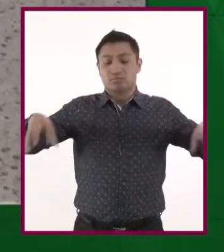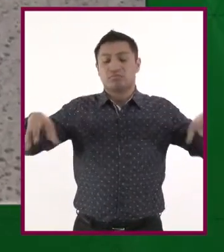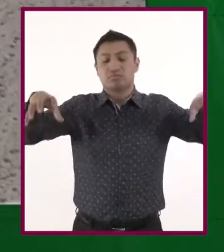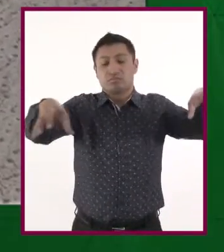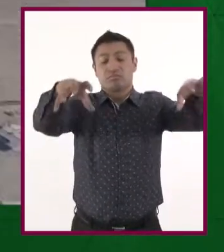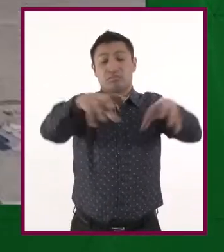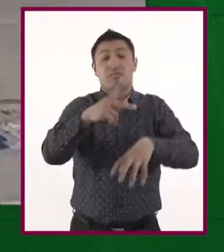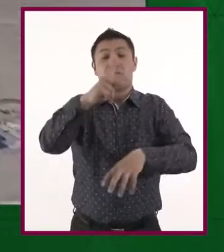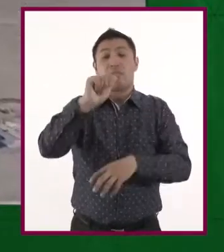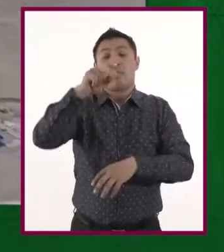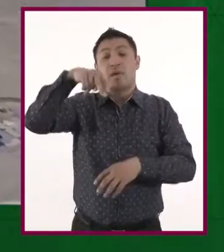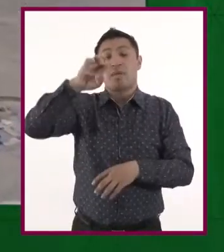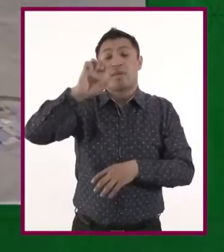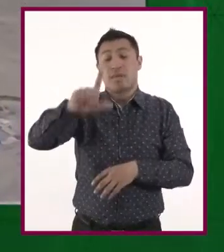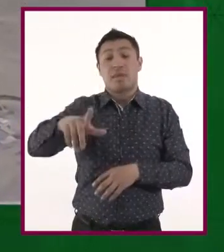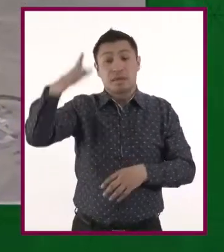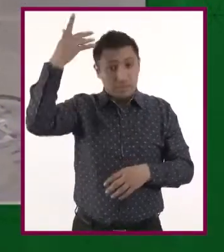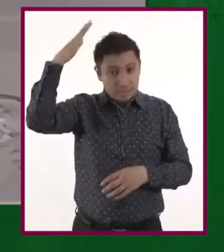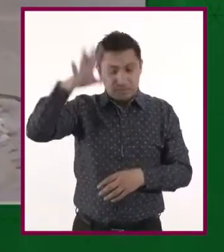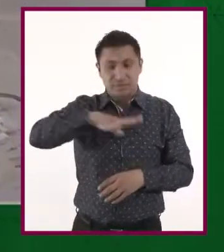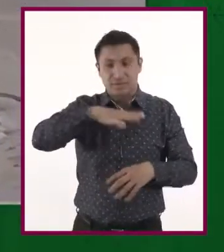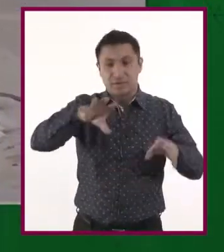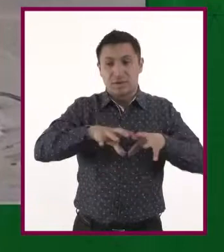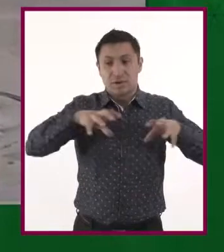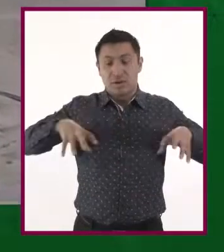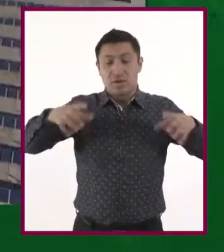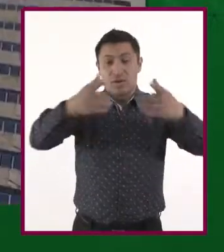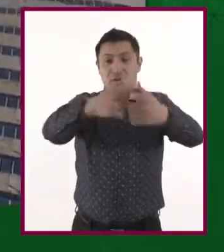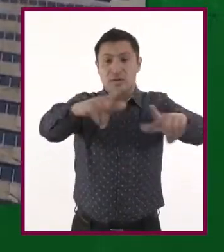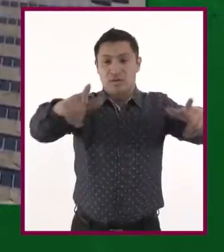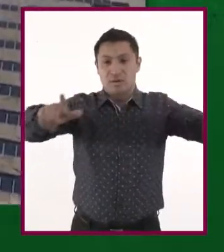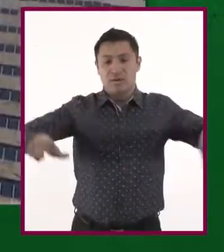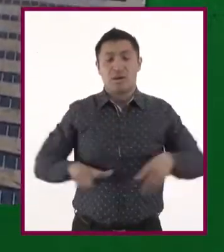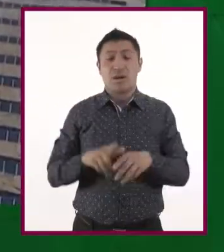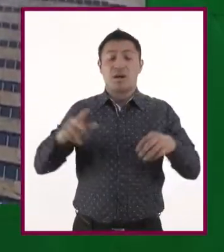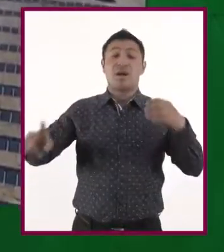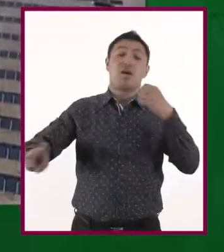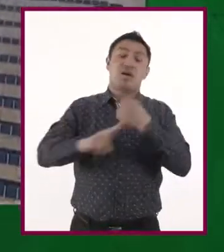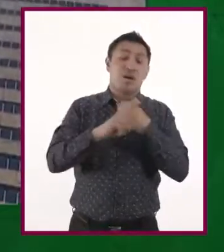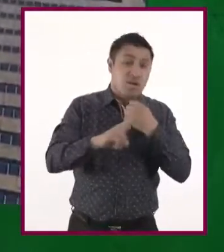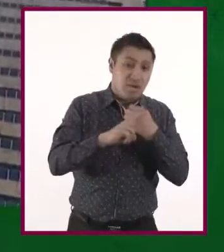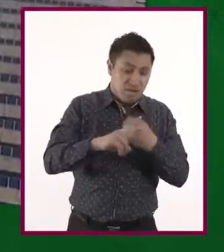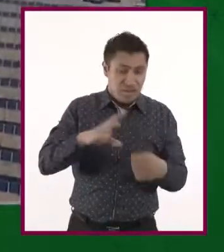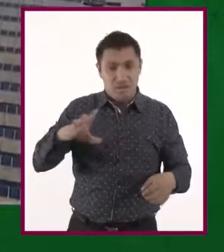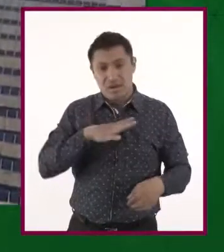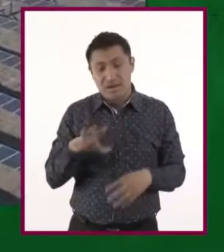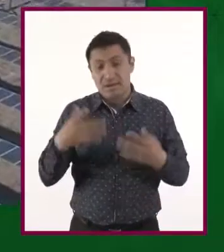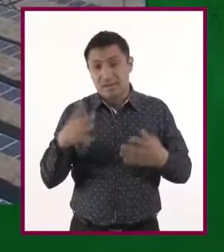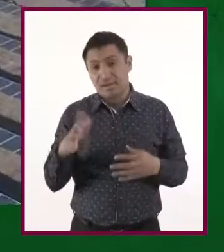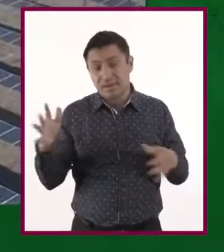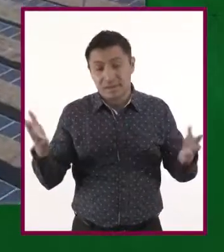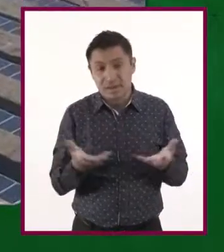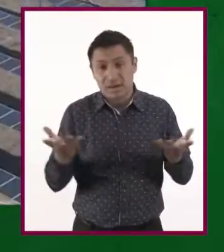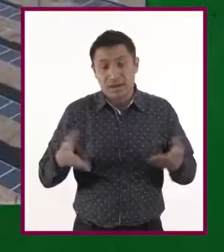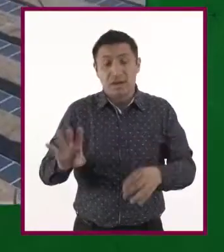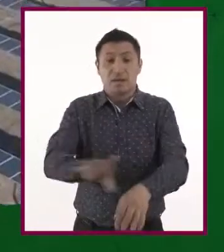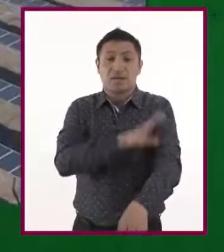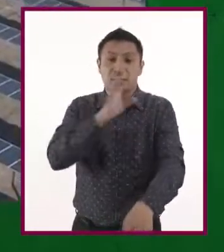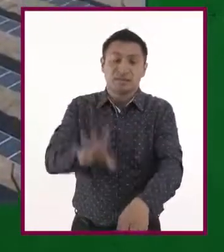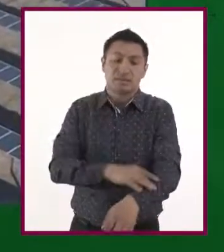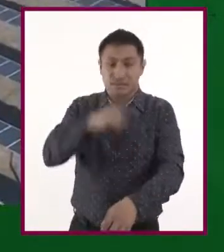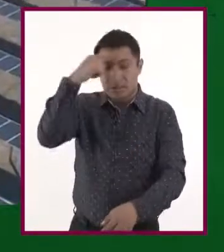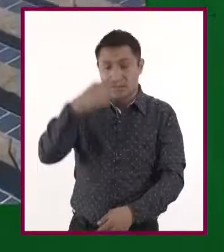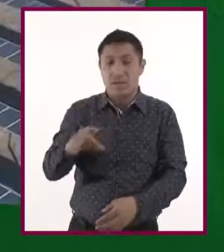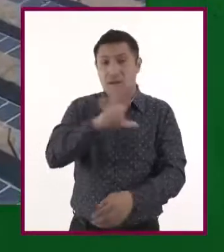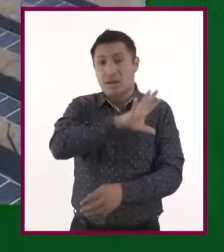paneles solares que forman una especie de gran lago de cristal, que puede generar energía renovable para abastecer a